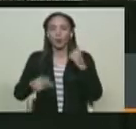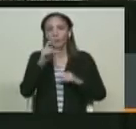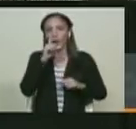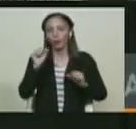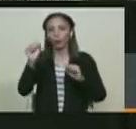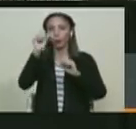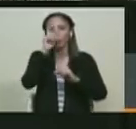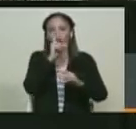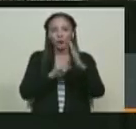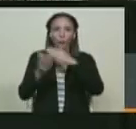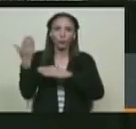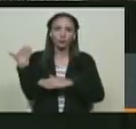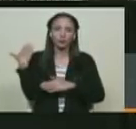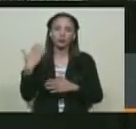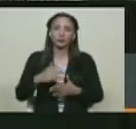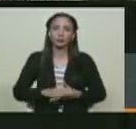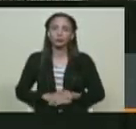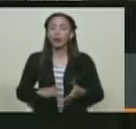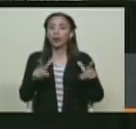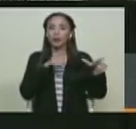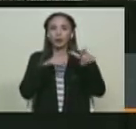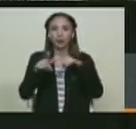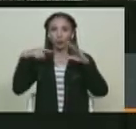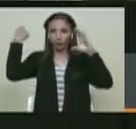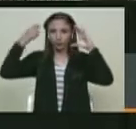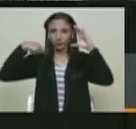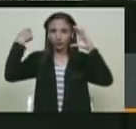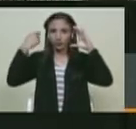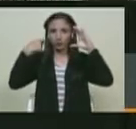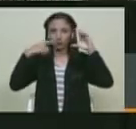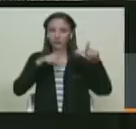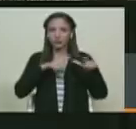el 2017, ¿verdad? ¿Estamos listos?